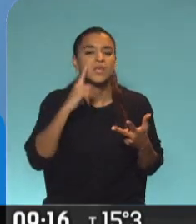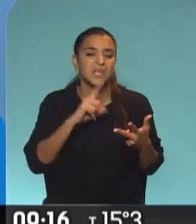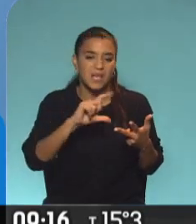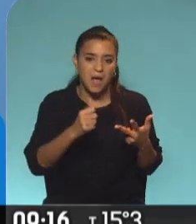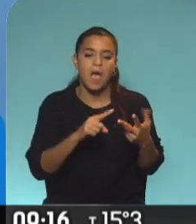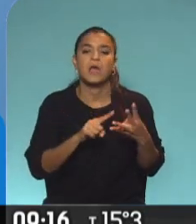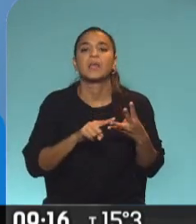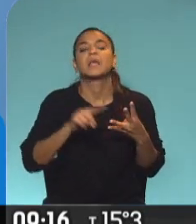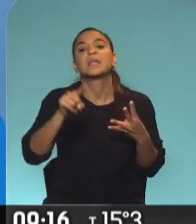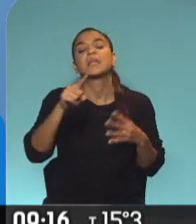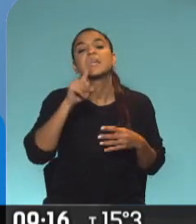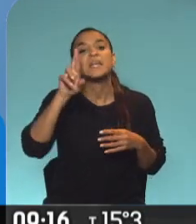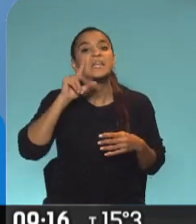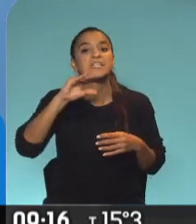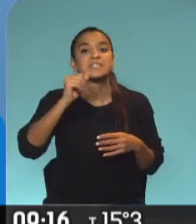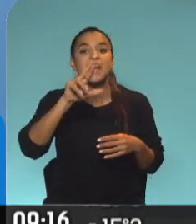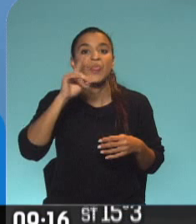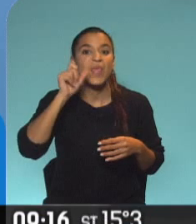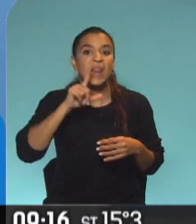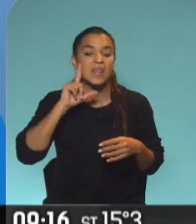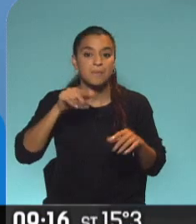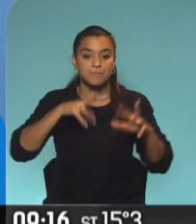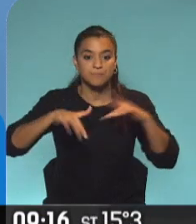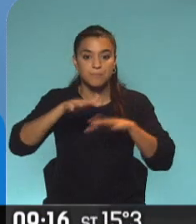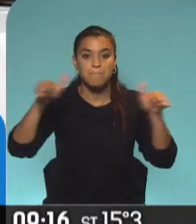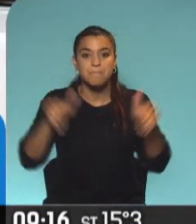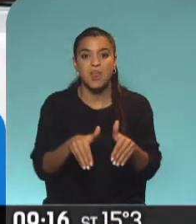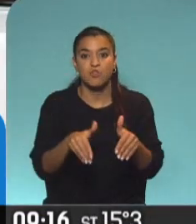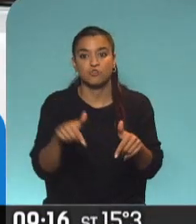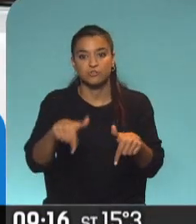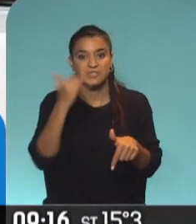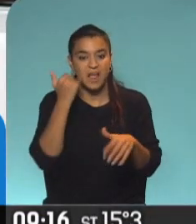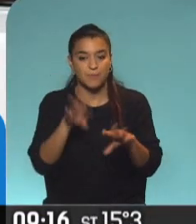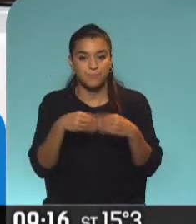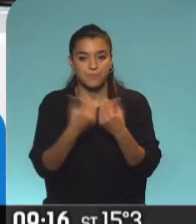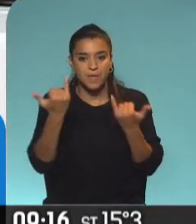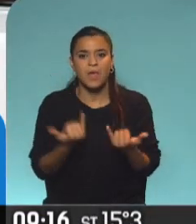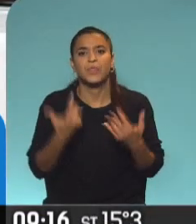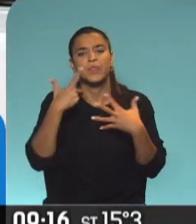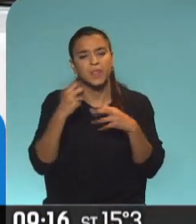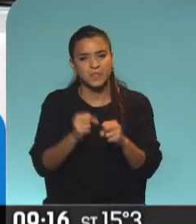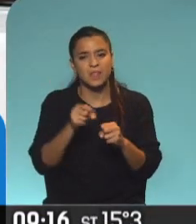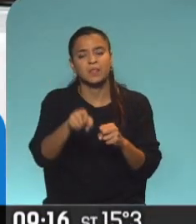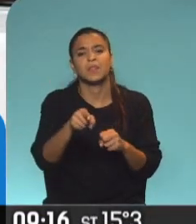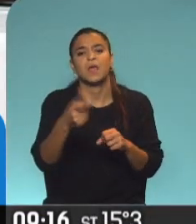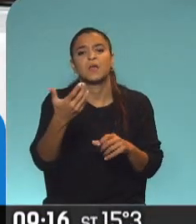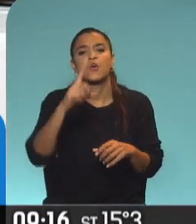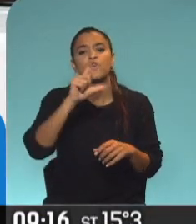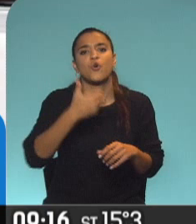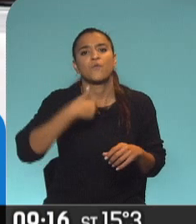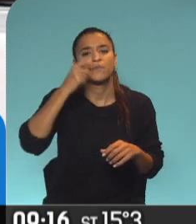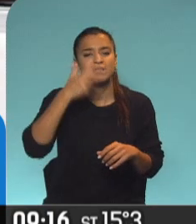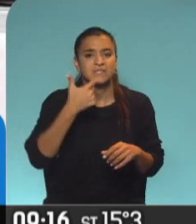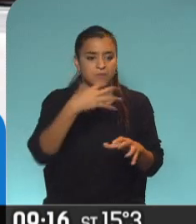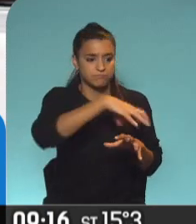Richardelli, poder minimizar la transmisión y ya empezar a ver los resultados. El detectar está disponible y se ha lanzado en el COFESA para todas